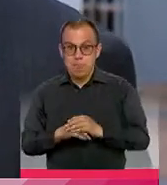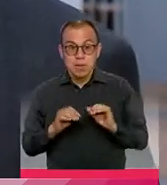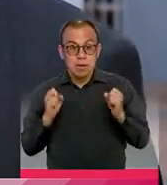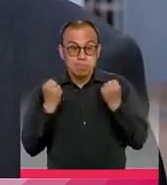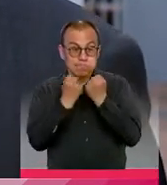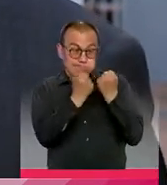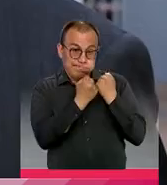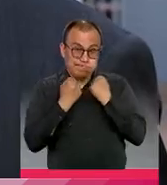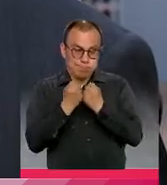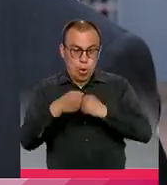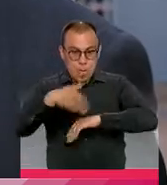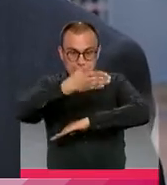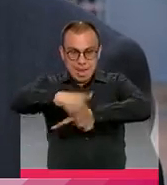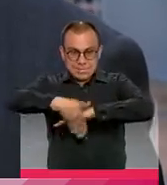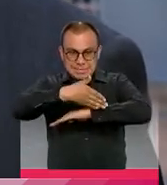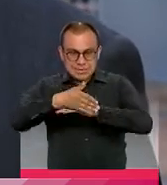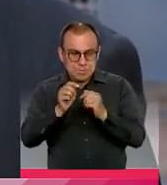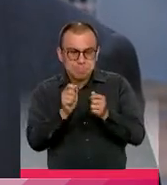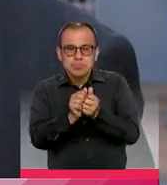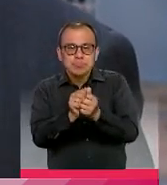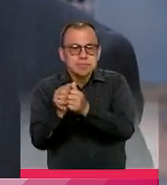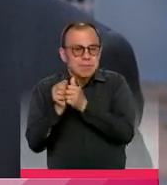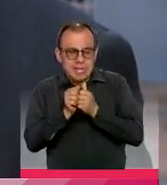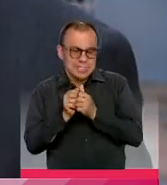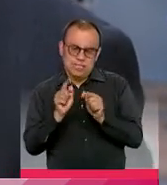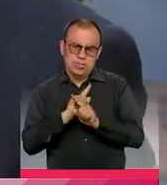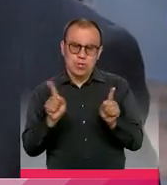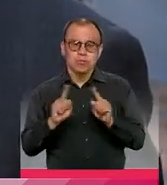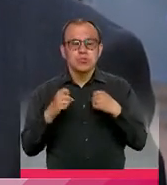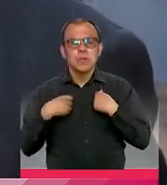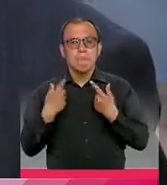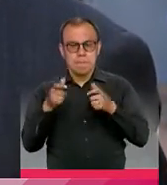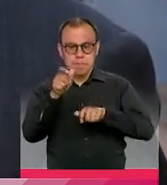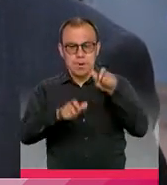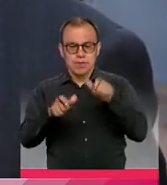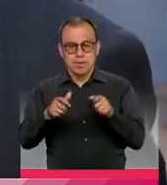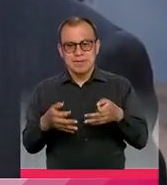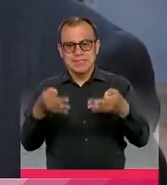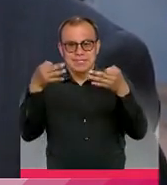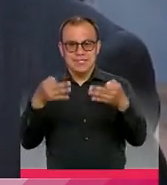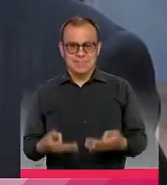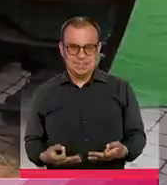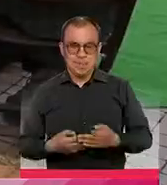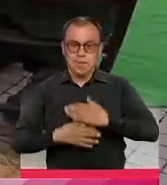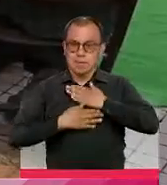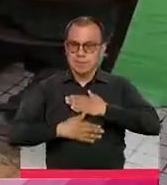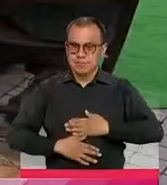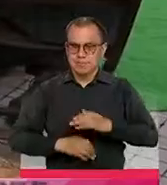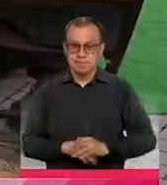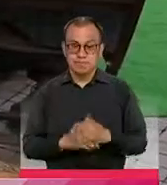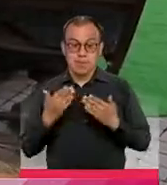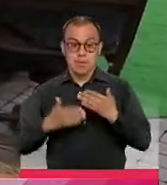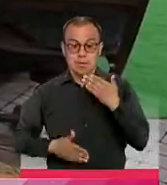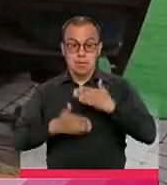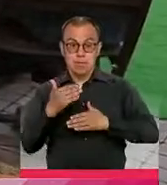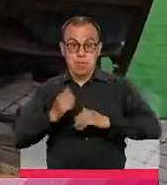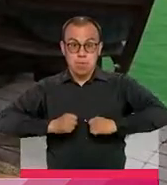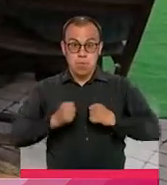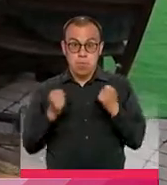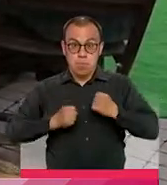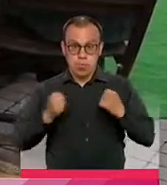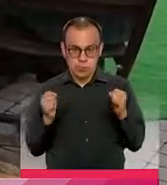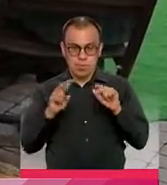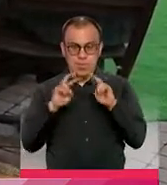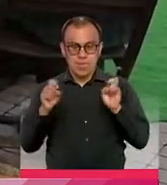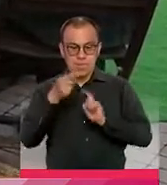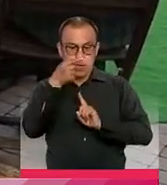de personas en los corredores y todo eso. Eso hace que la gente esté más segura, esté más tranquila. La iniciativa Bogotá a cielo abierto en un